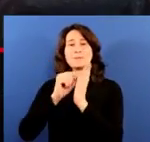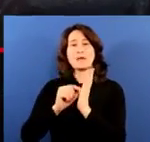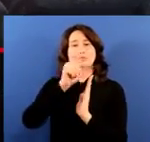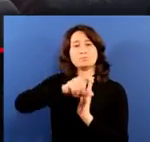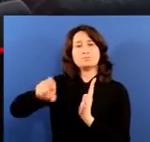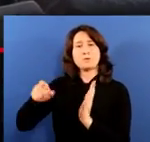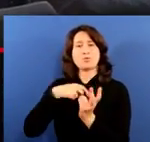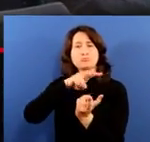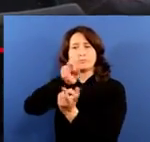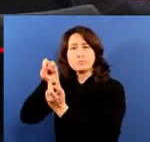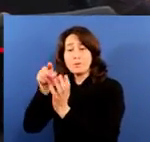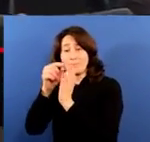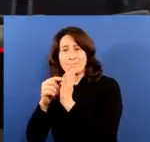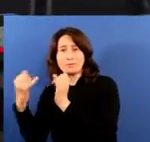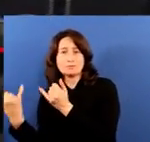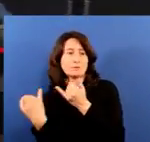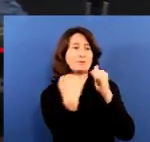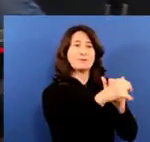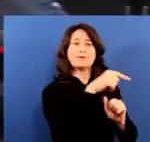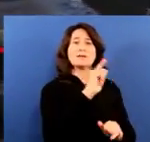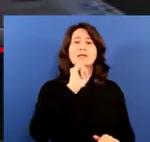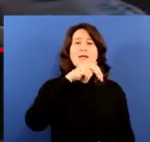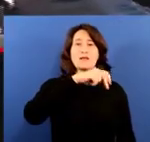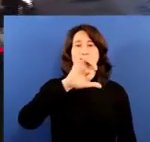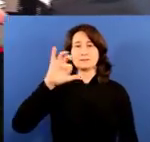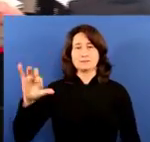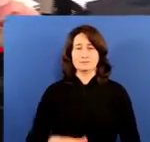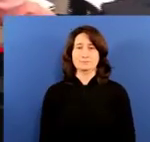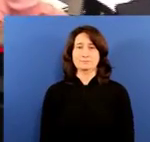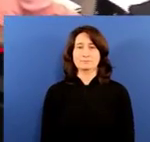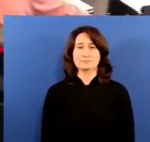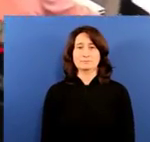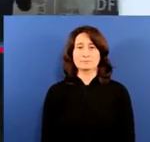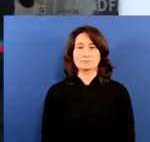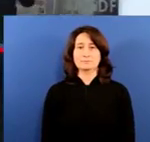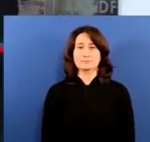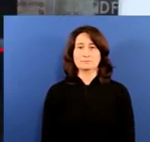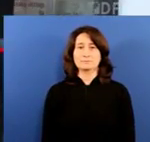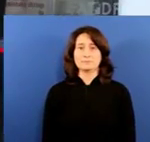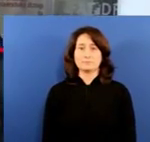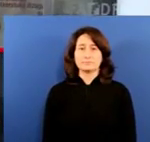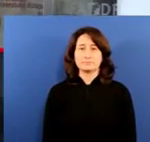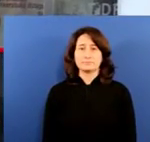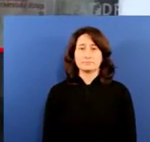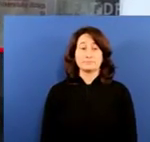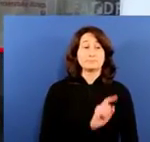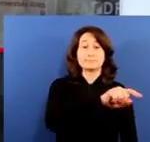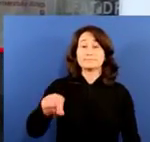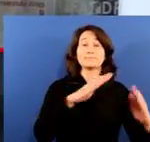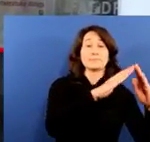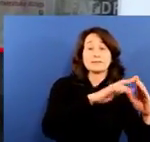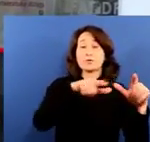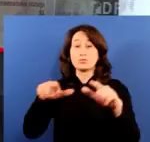Cultura otorgará 121.000 euros a la Umorea Azoka, Feria de Artistas Callejeros de Leioa, a la Sociedad Coral de Bilbao y